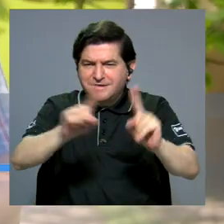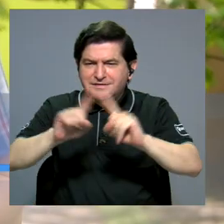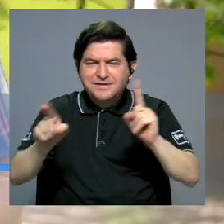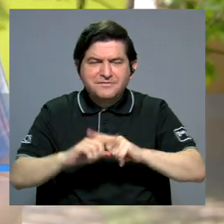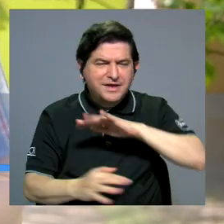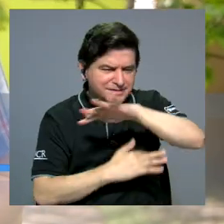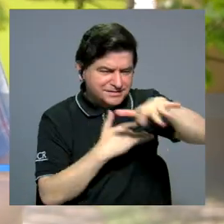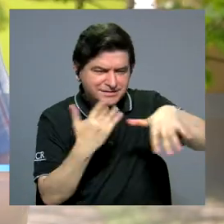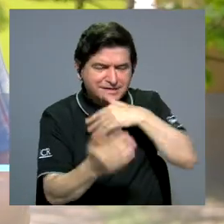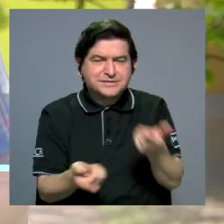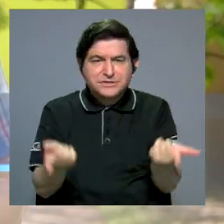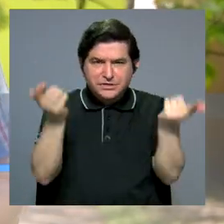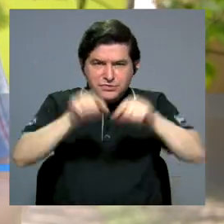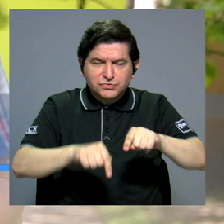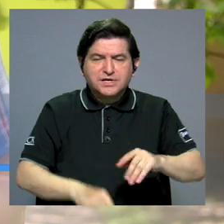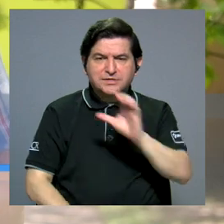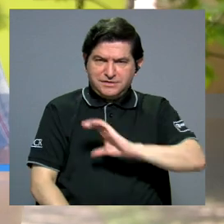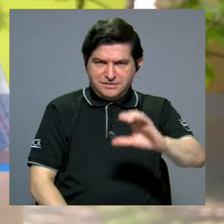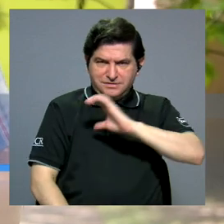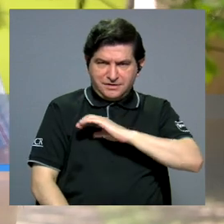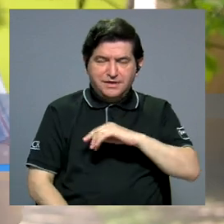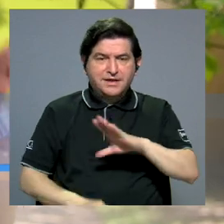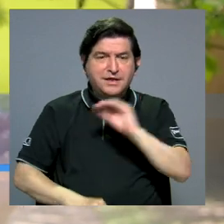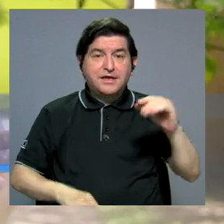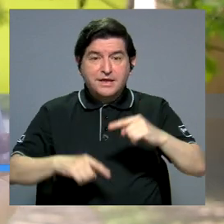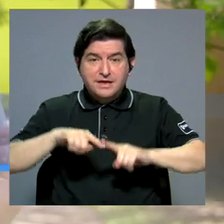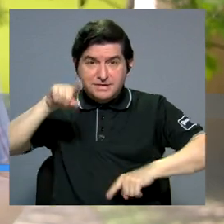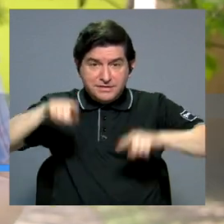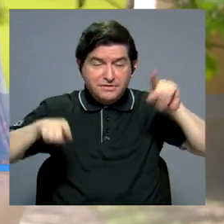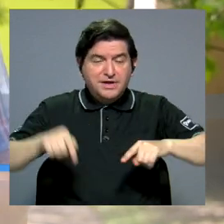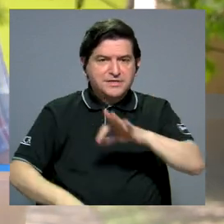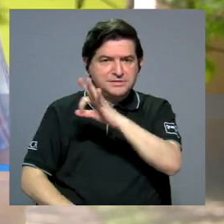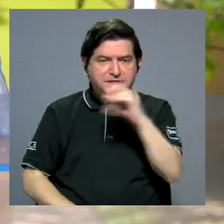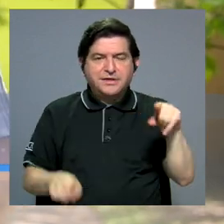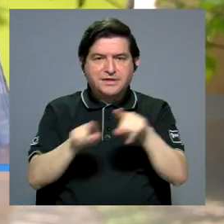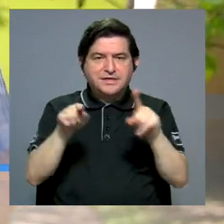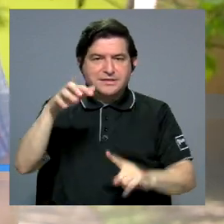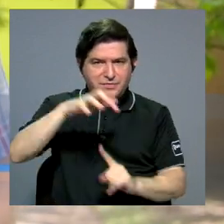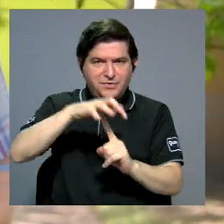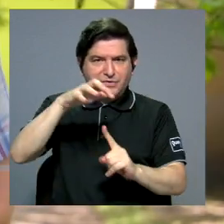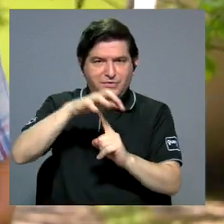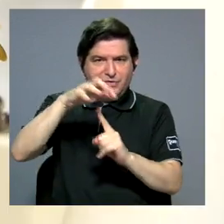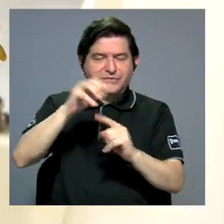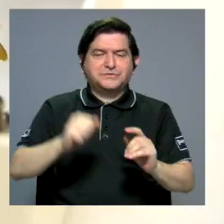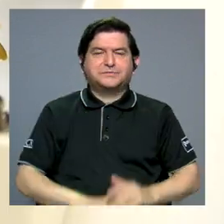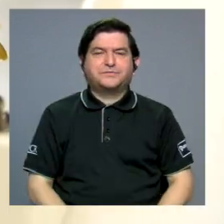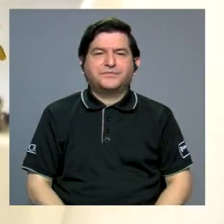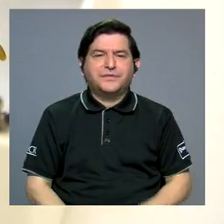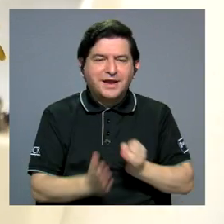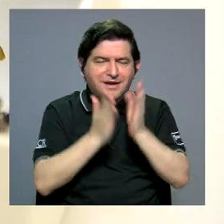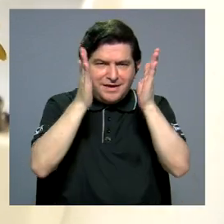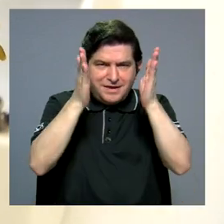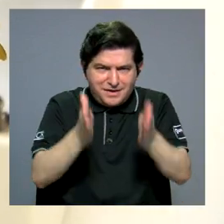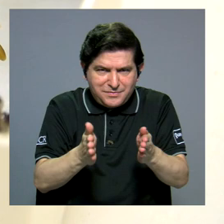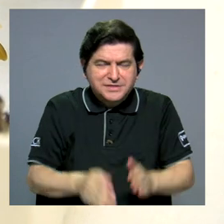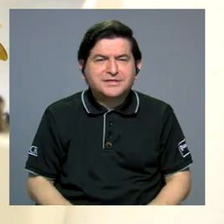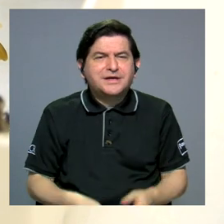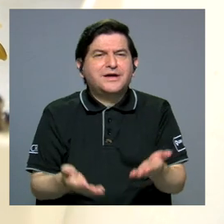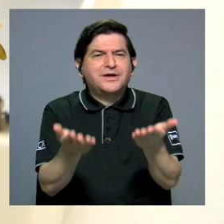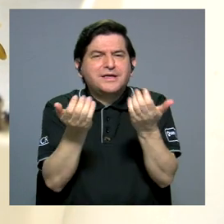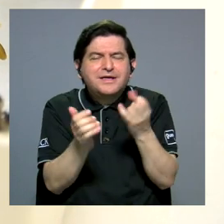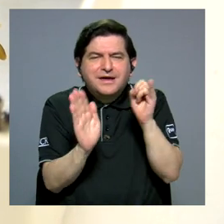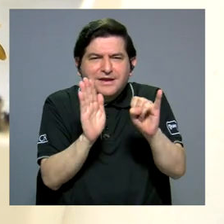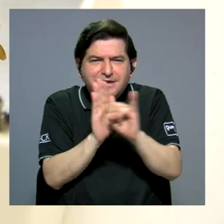de las interacciones que hay ahí, su naturaleza y la diversidad tanto de las abejas como de los hongos con los que interactúan. Los investigadores